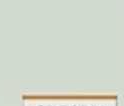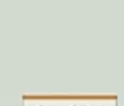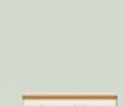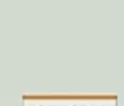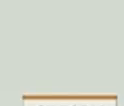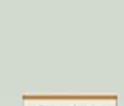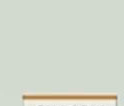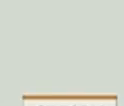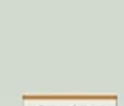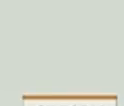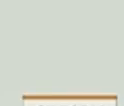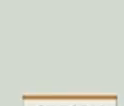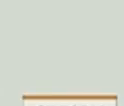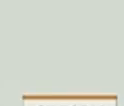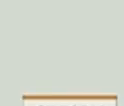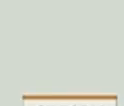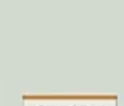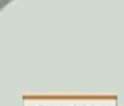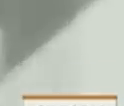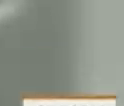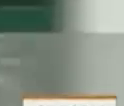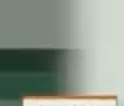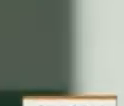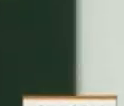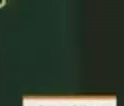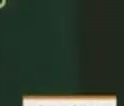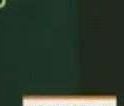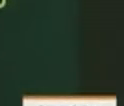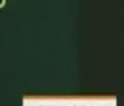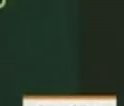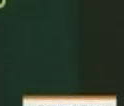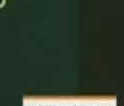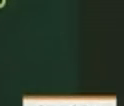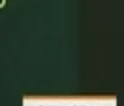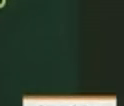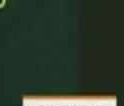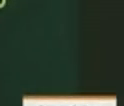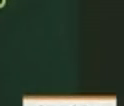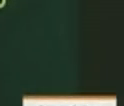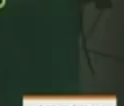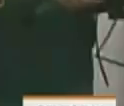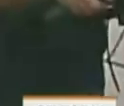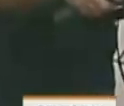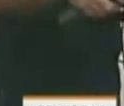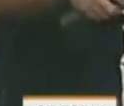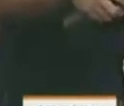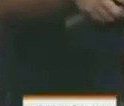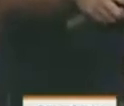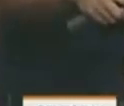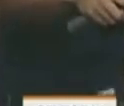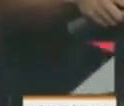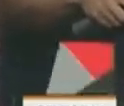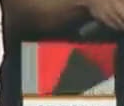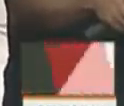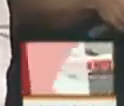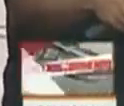Eduardo. Allí es donde se activa la inteligencia social y se captura a esas dos personas.